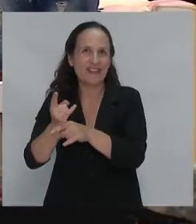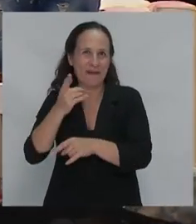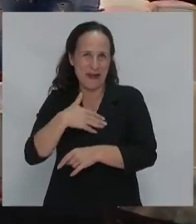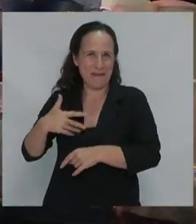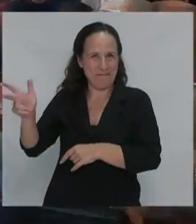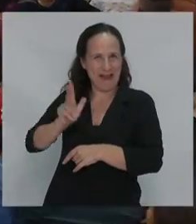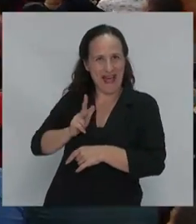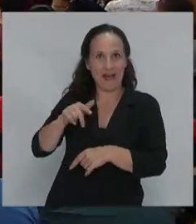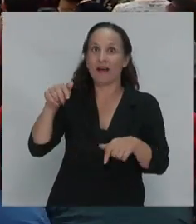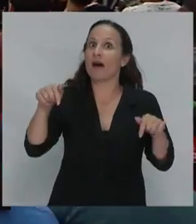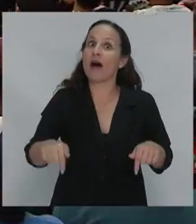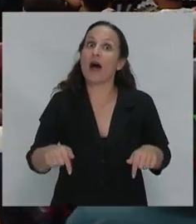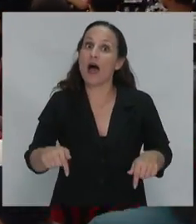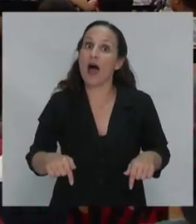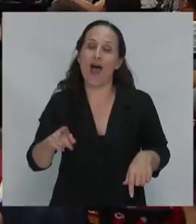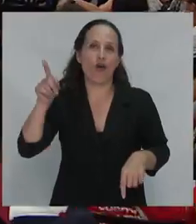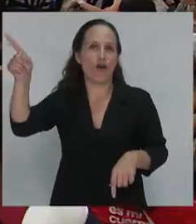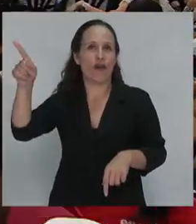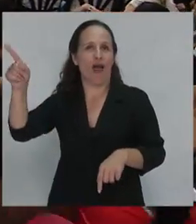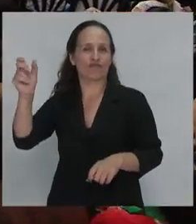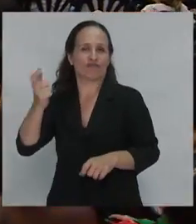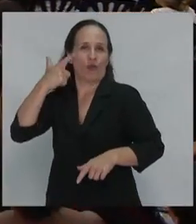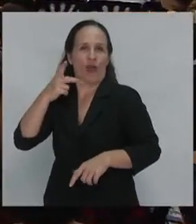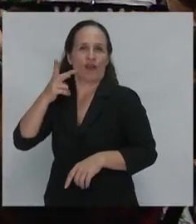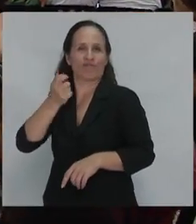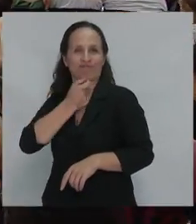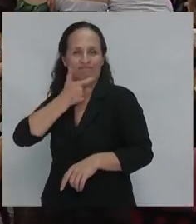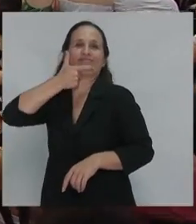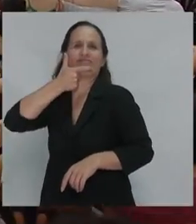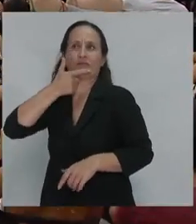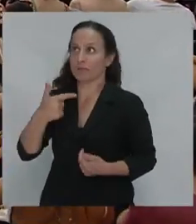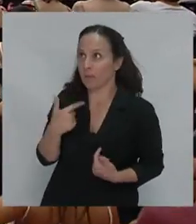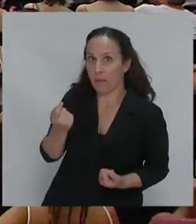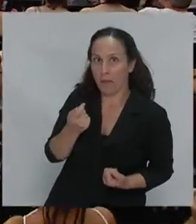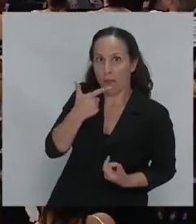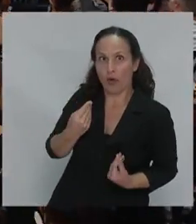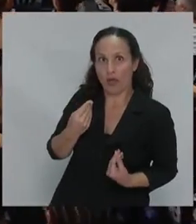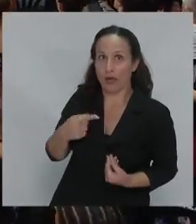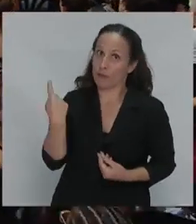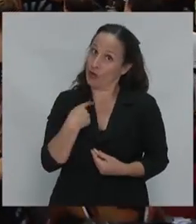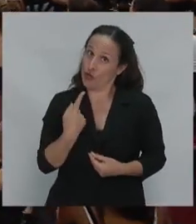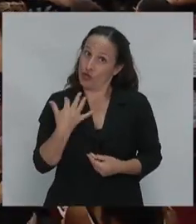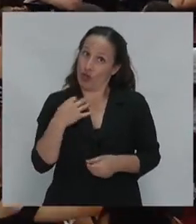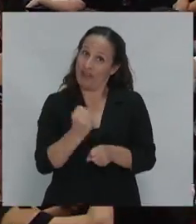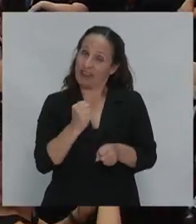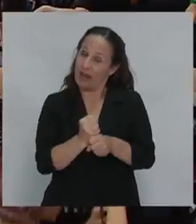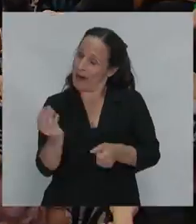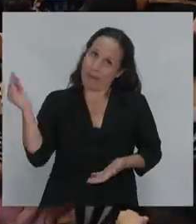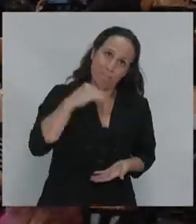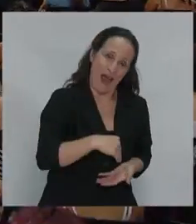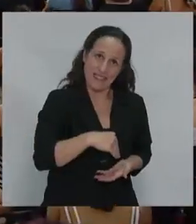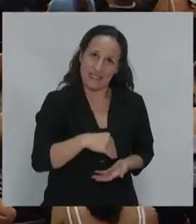ahora el patrón se ríe yo decía pero porque ese ha de ser porque tenemos que trabajar más y en el invierno